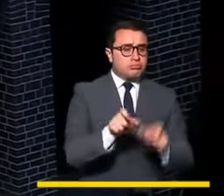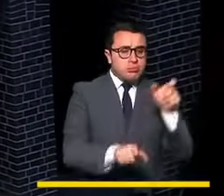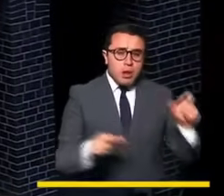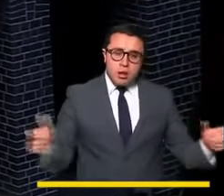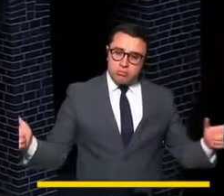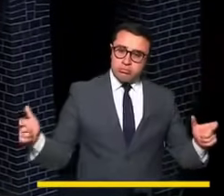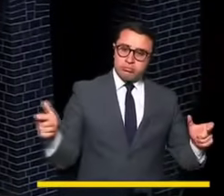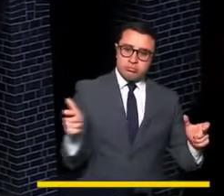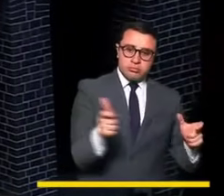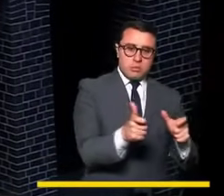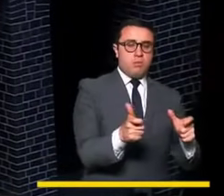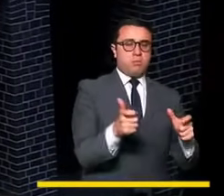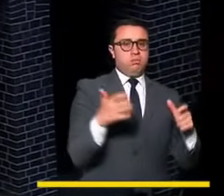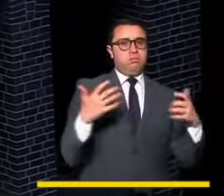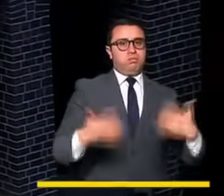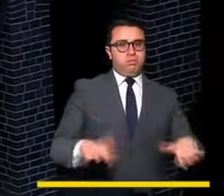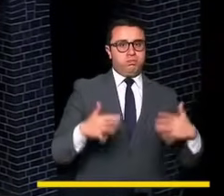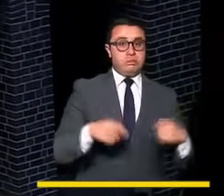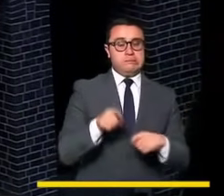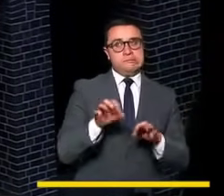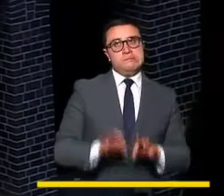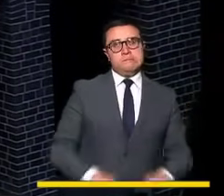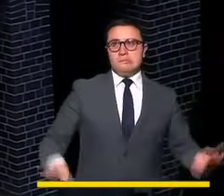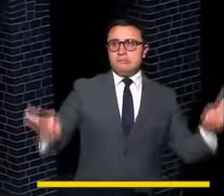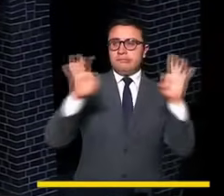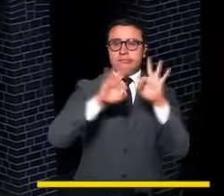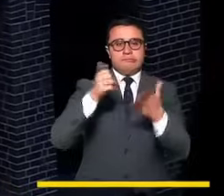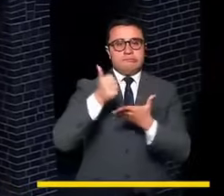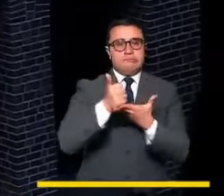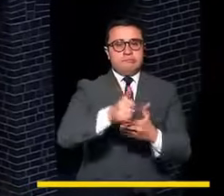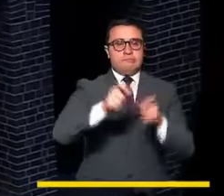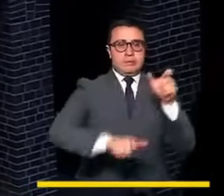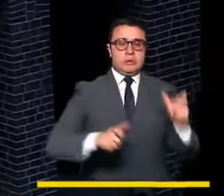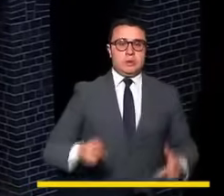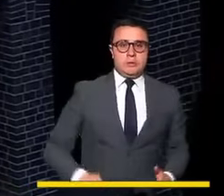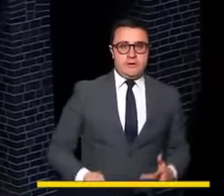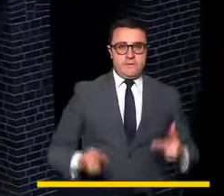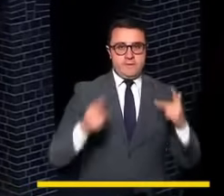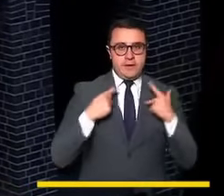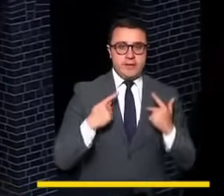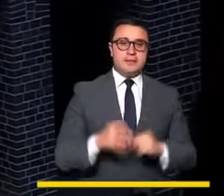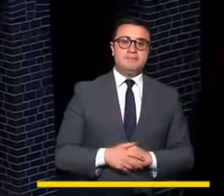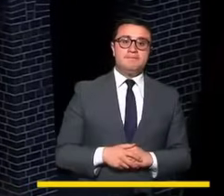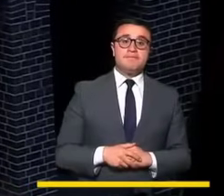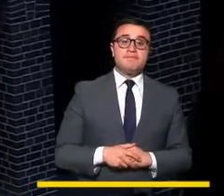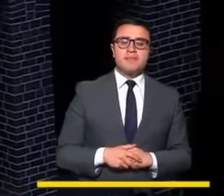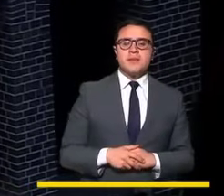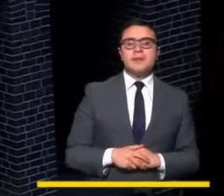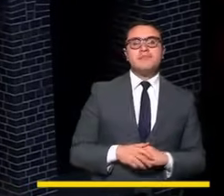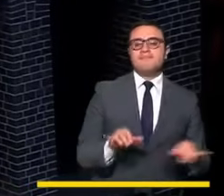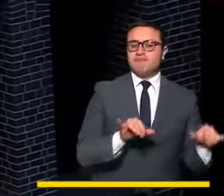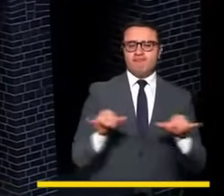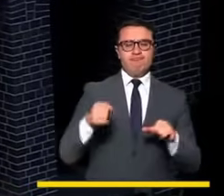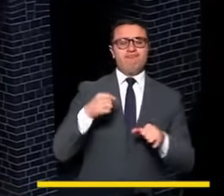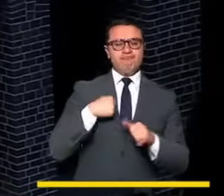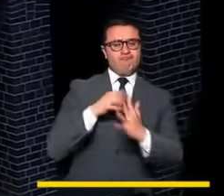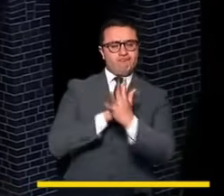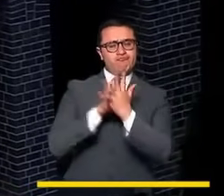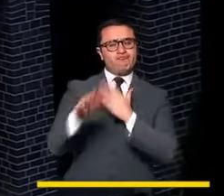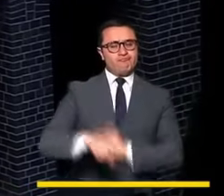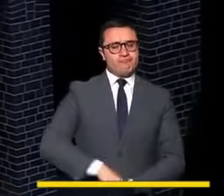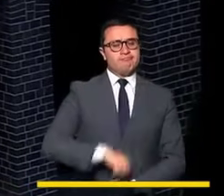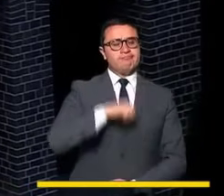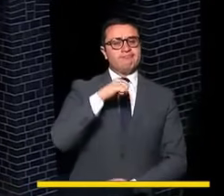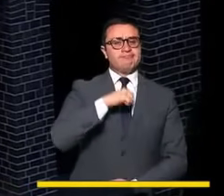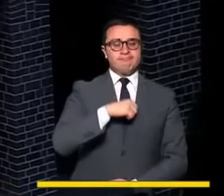Y es básica, una cifra vital. Así como hemos podido decir con orgullo